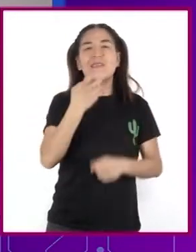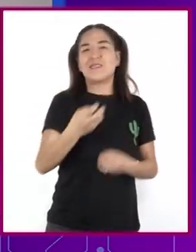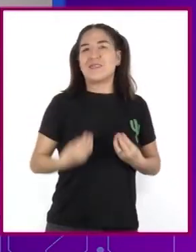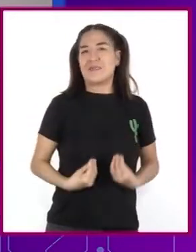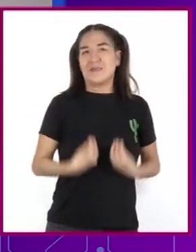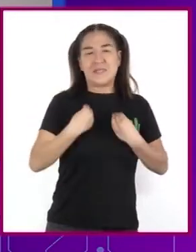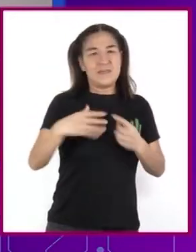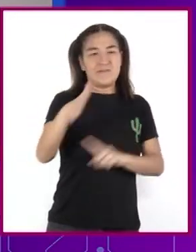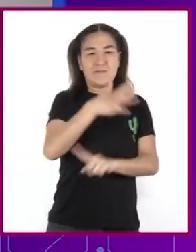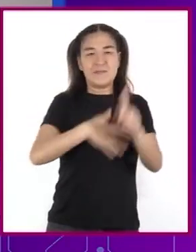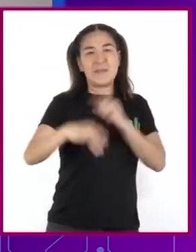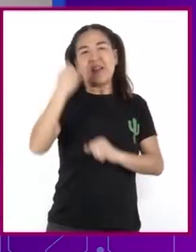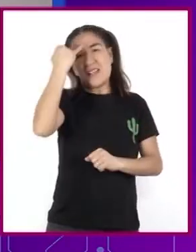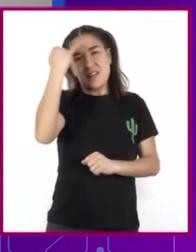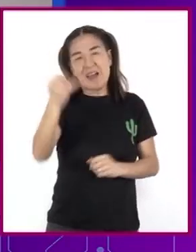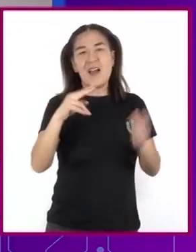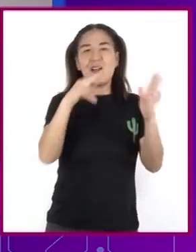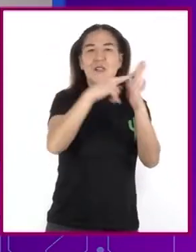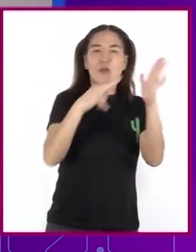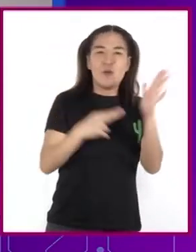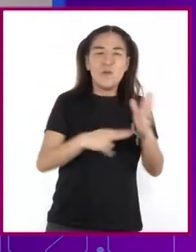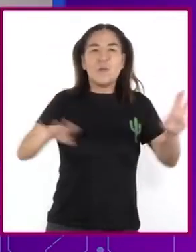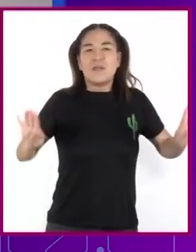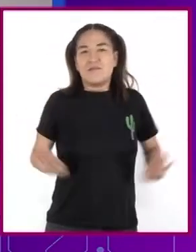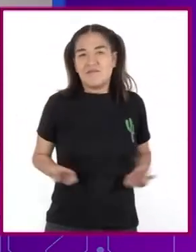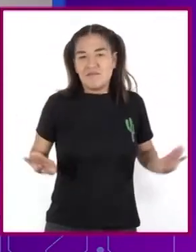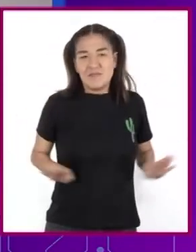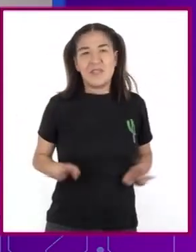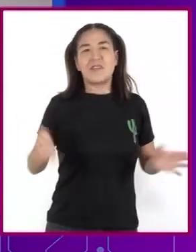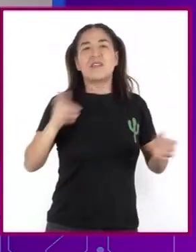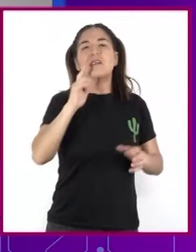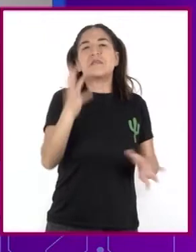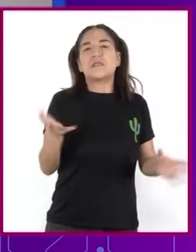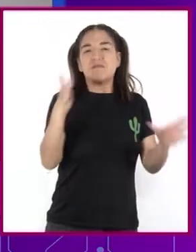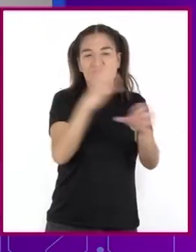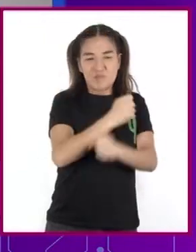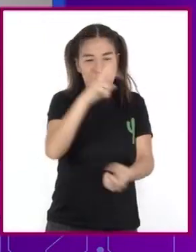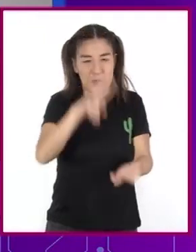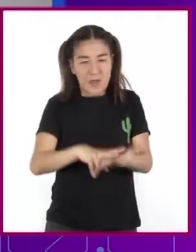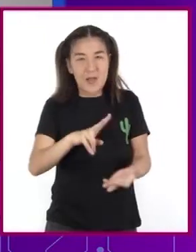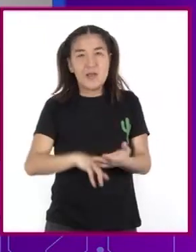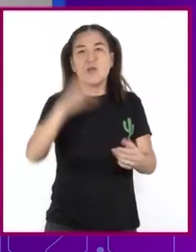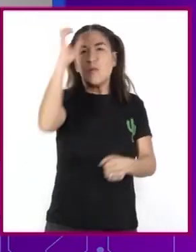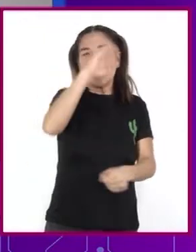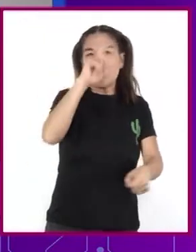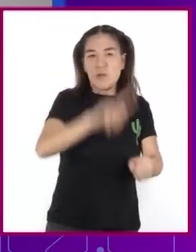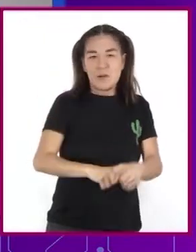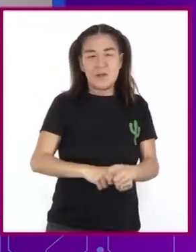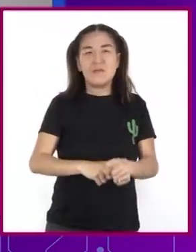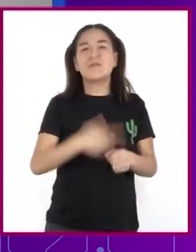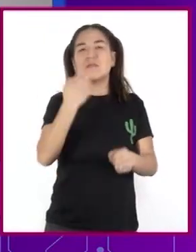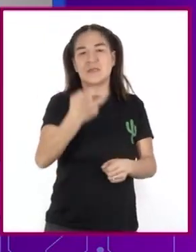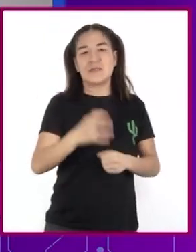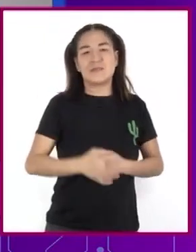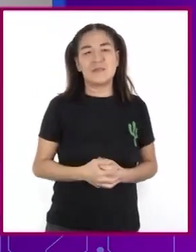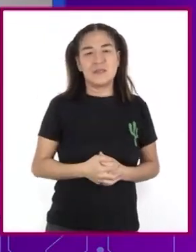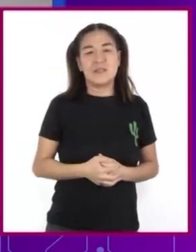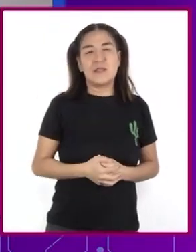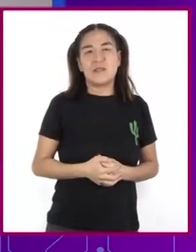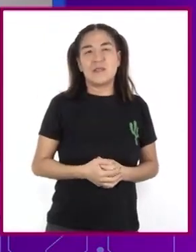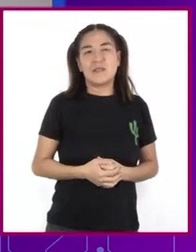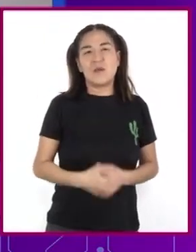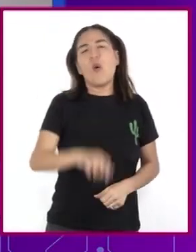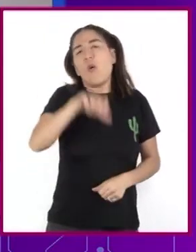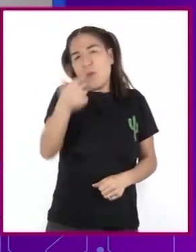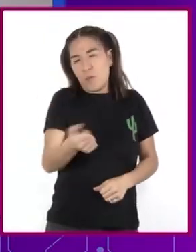vida. Ideas, normas, comportamientos, significados, valores, cultura y básicamente en